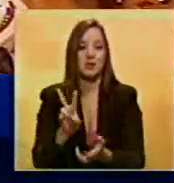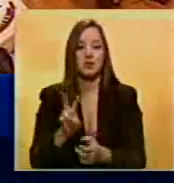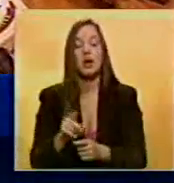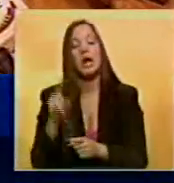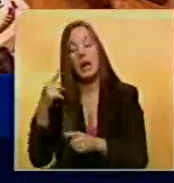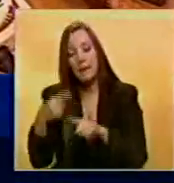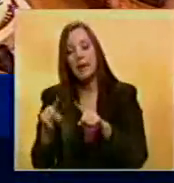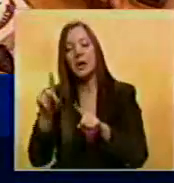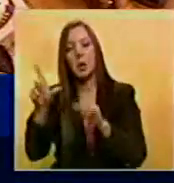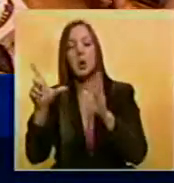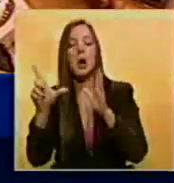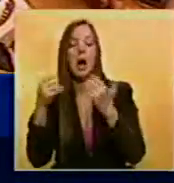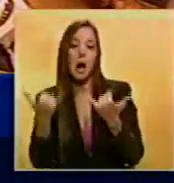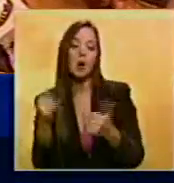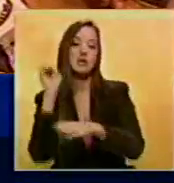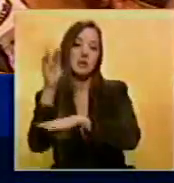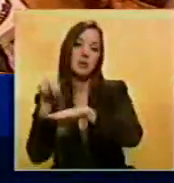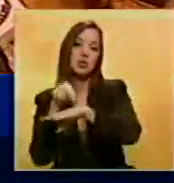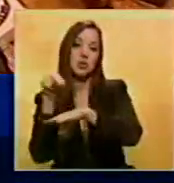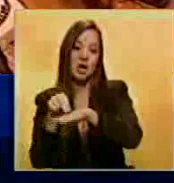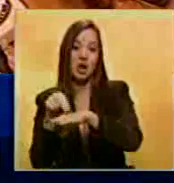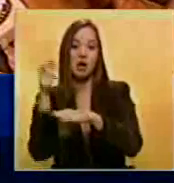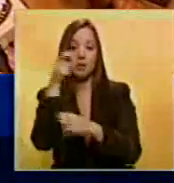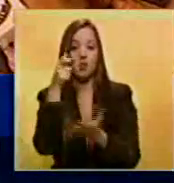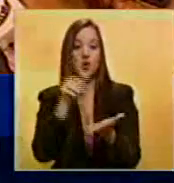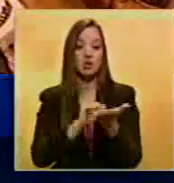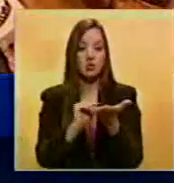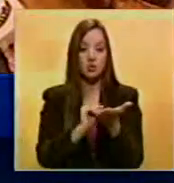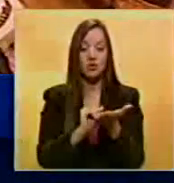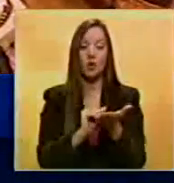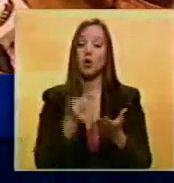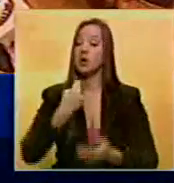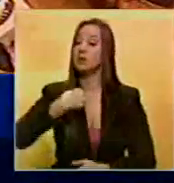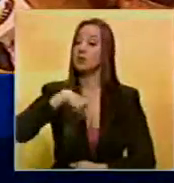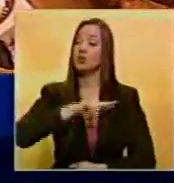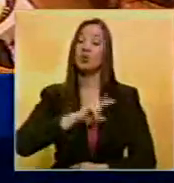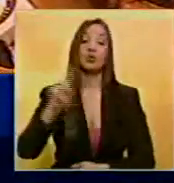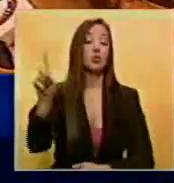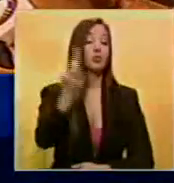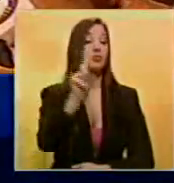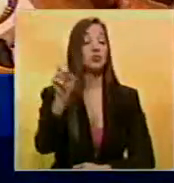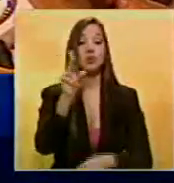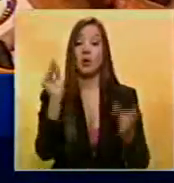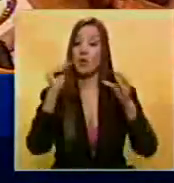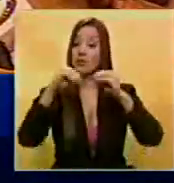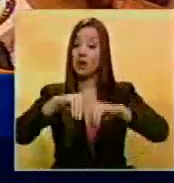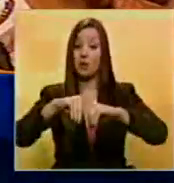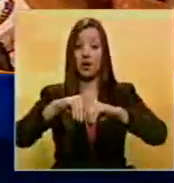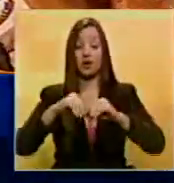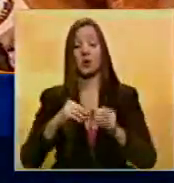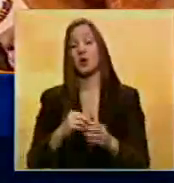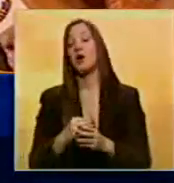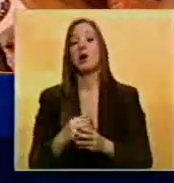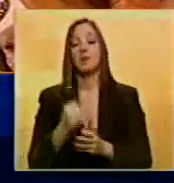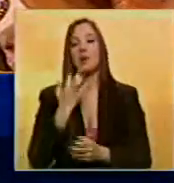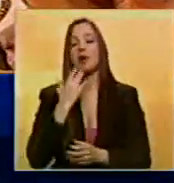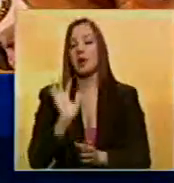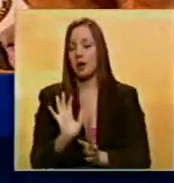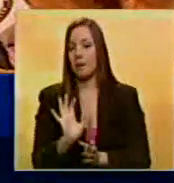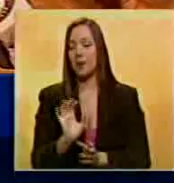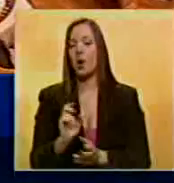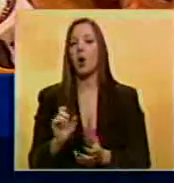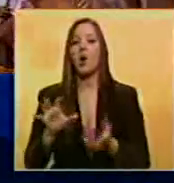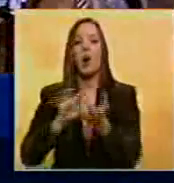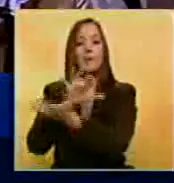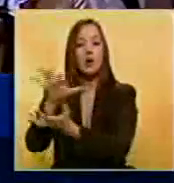cualquier diferencia. No estamos de acuerdo, obviamente, en ningún acto subversivo, en ningún acto al